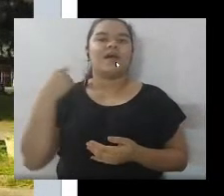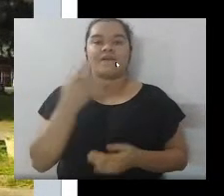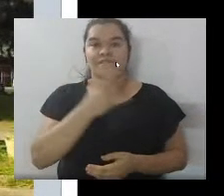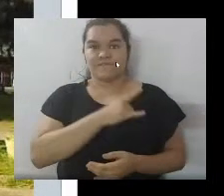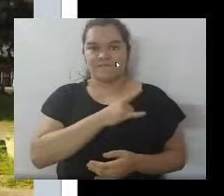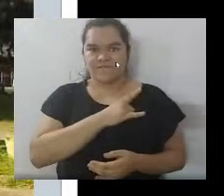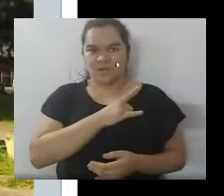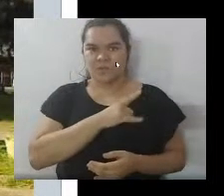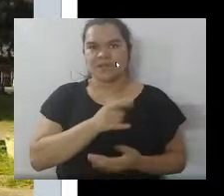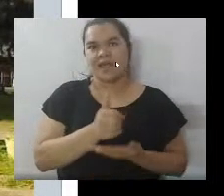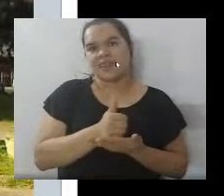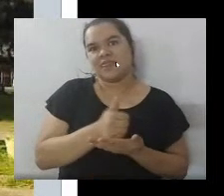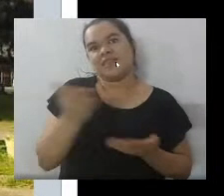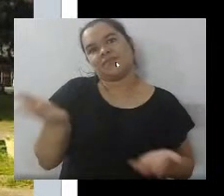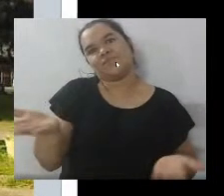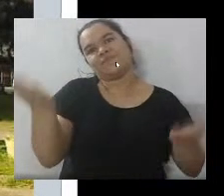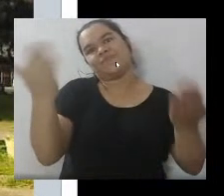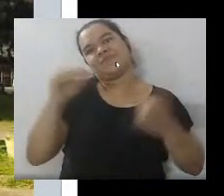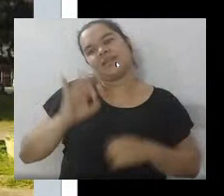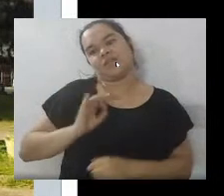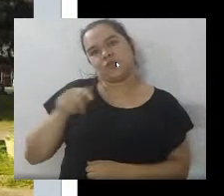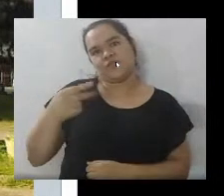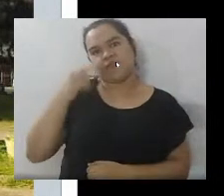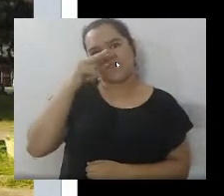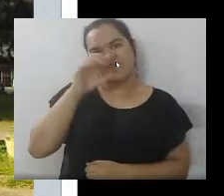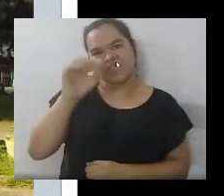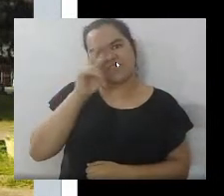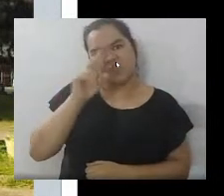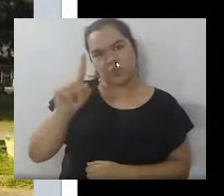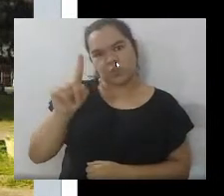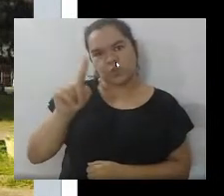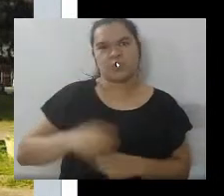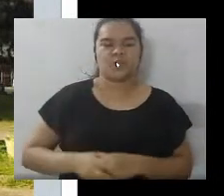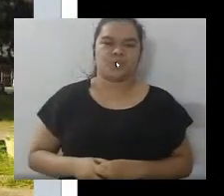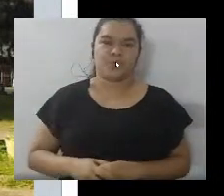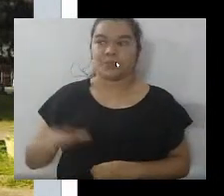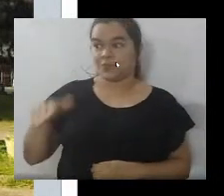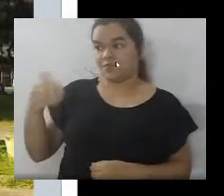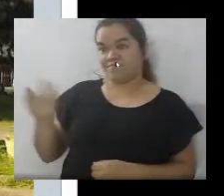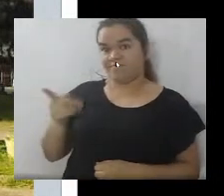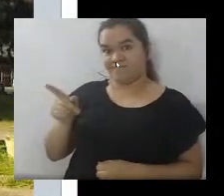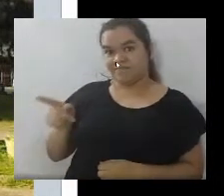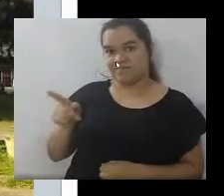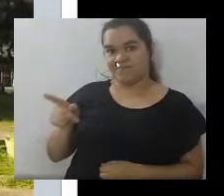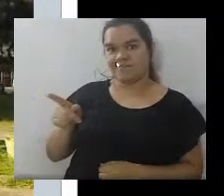las actividades 2021. Le doy la palabra